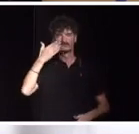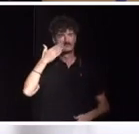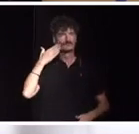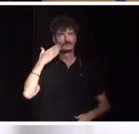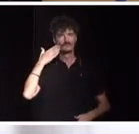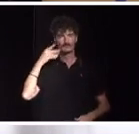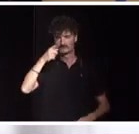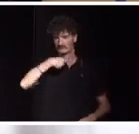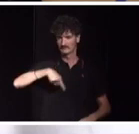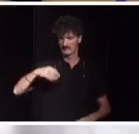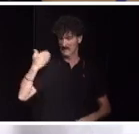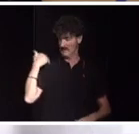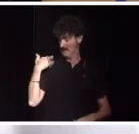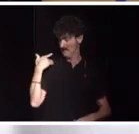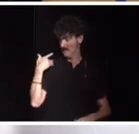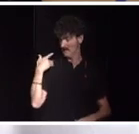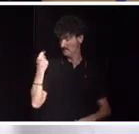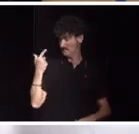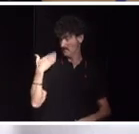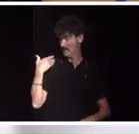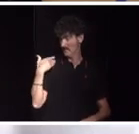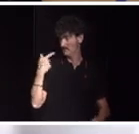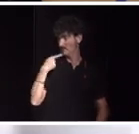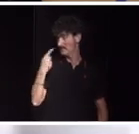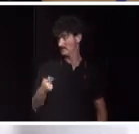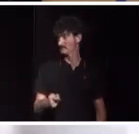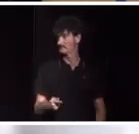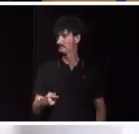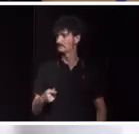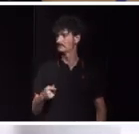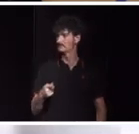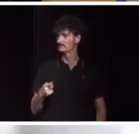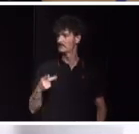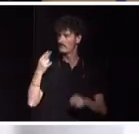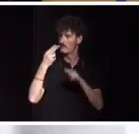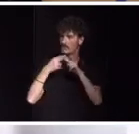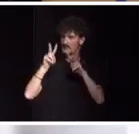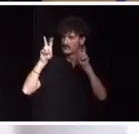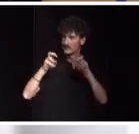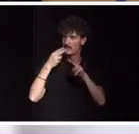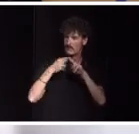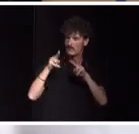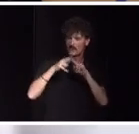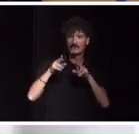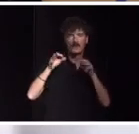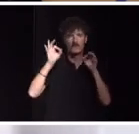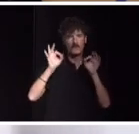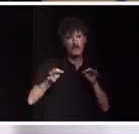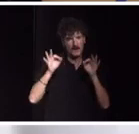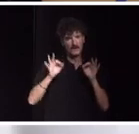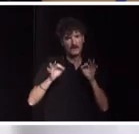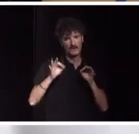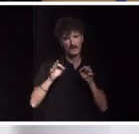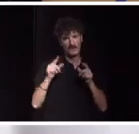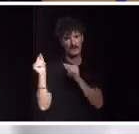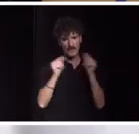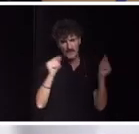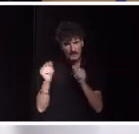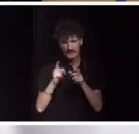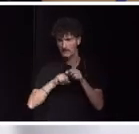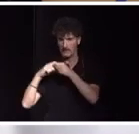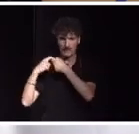vez, porque ya estuvimos hace poquito, como aquel que dice, haciendo política de verdad, debatiendo y